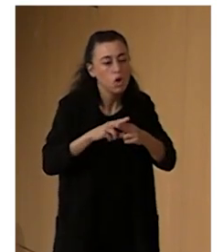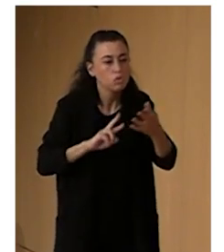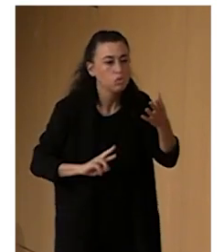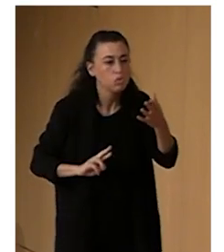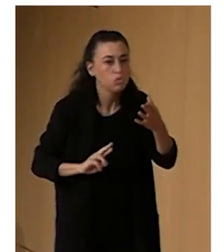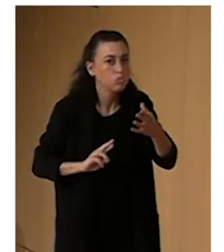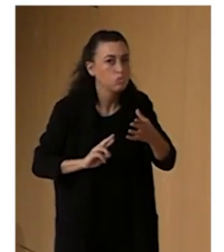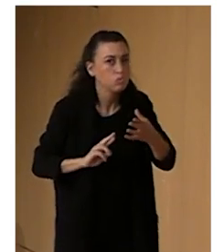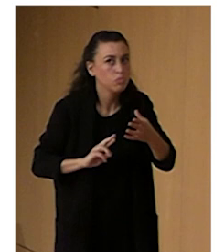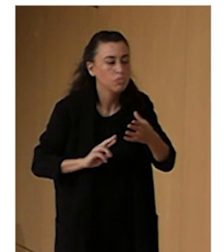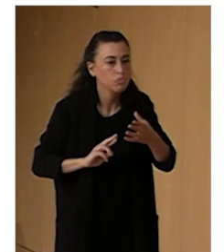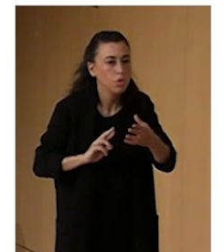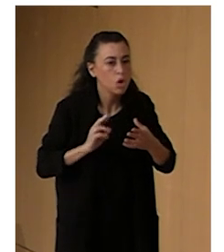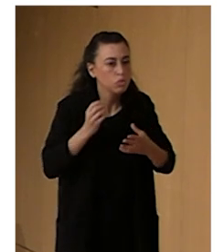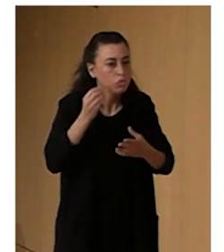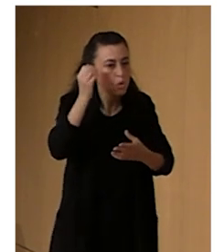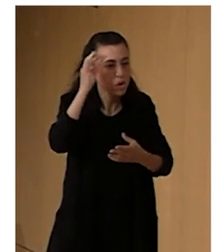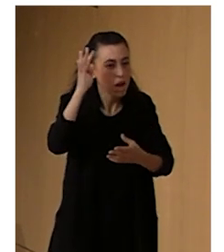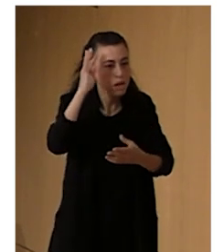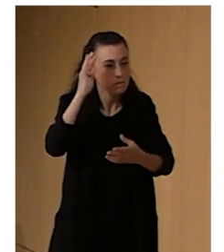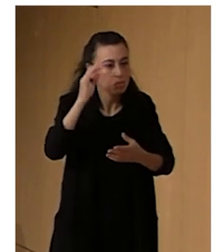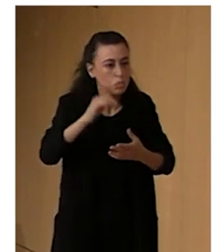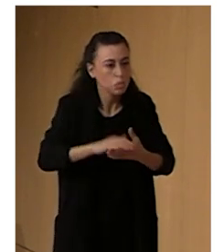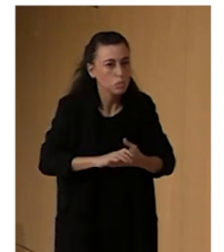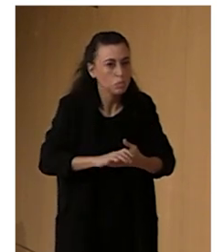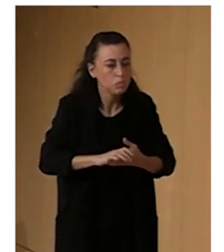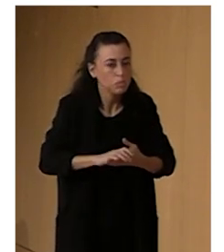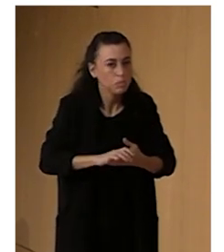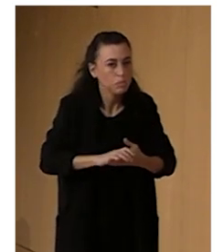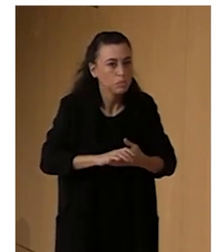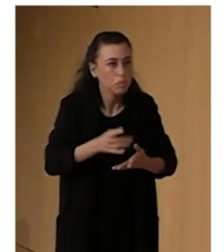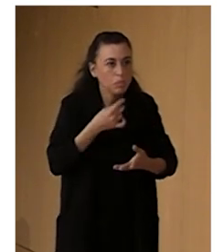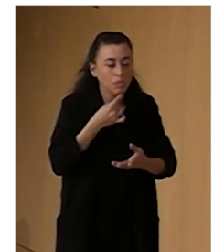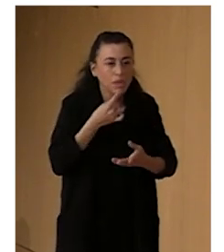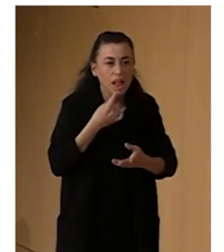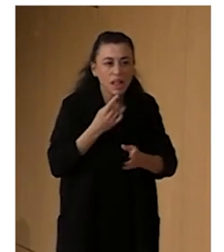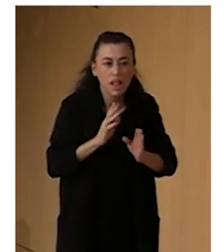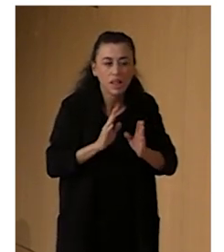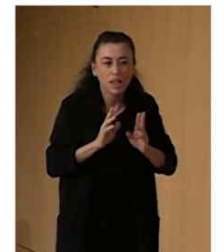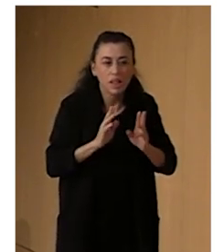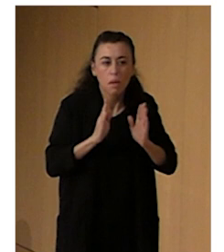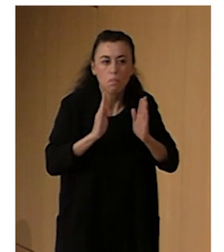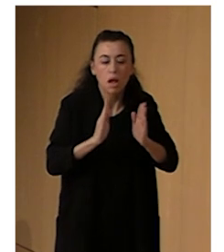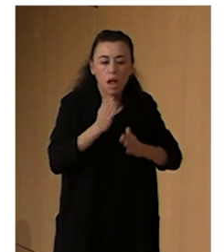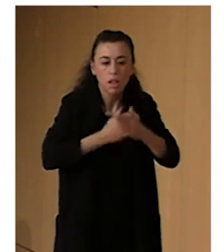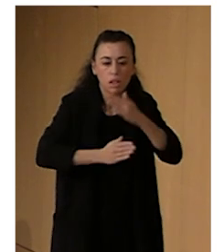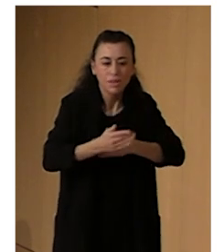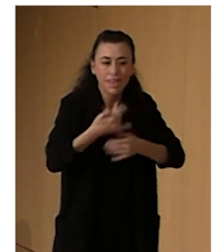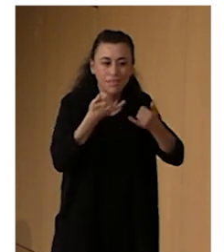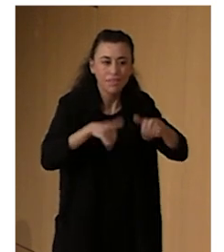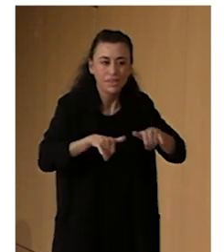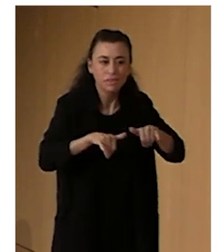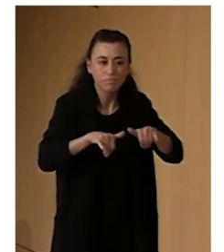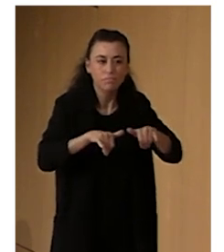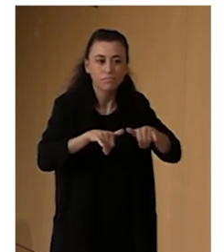teatralia yo creo que hace un año y deciros que que bueno toda la lab de accesibilidad la hizo tanto el festival como plena plena inclusión en